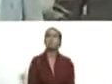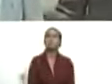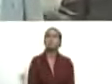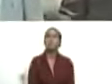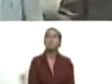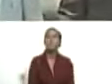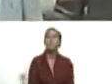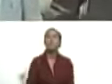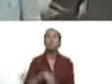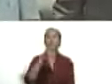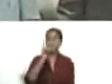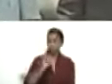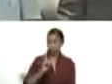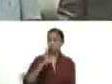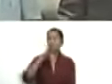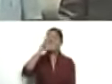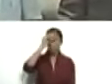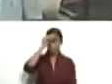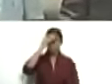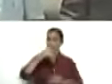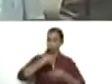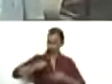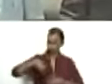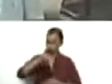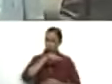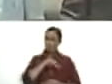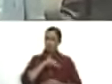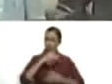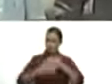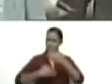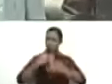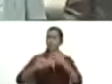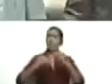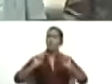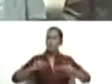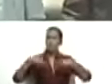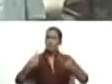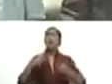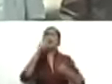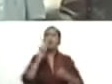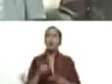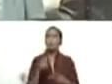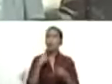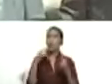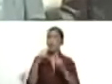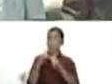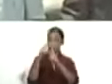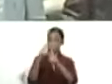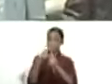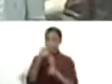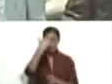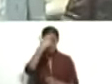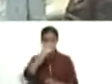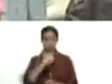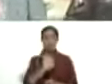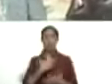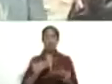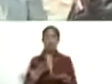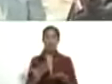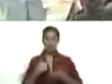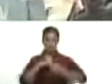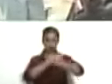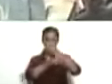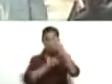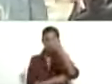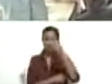Hemos aprendido a renovarnos en el discurso, en la imagen, en la fuerza, en